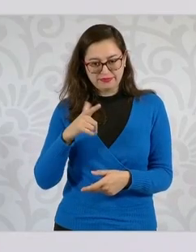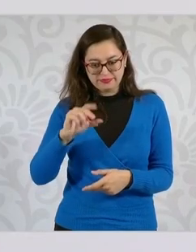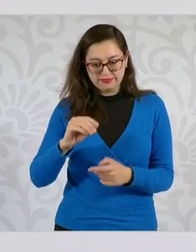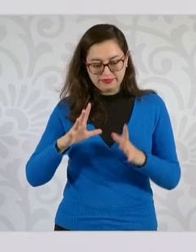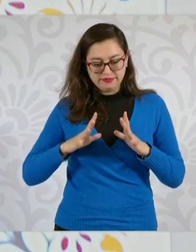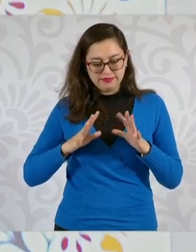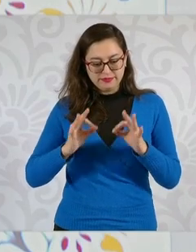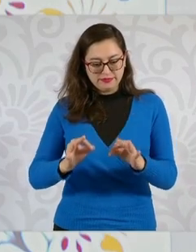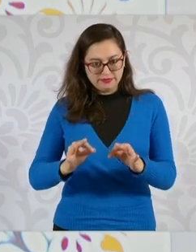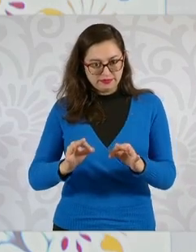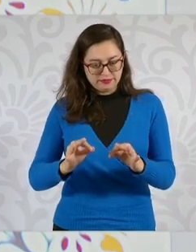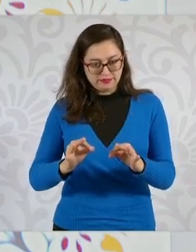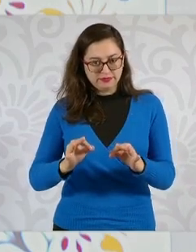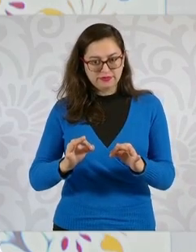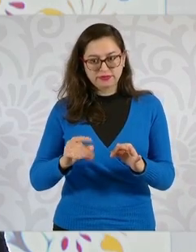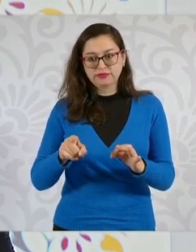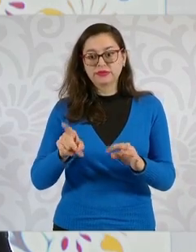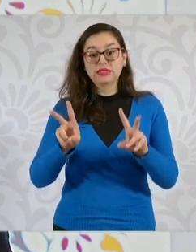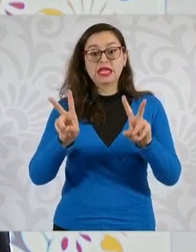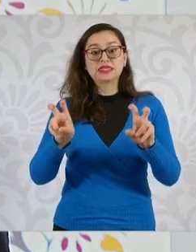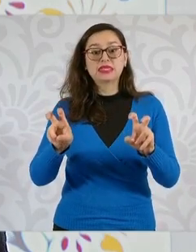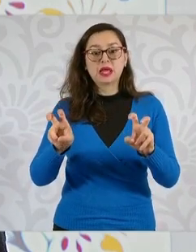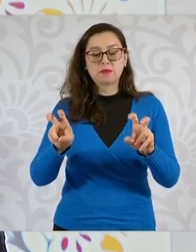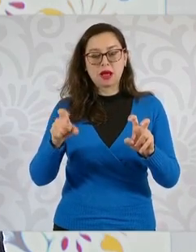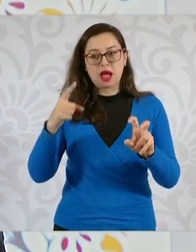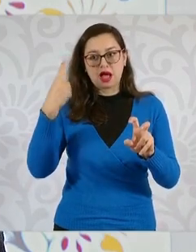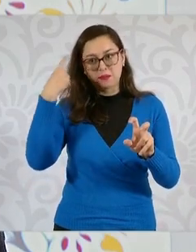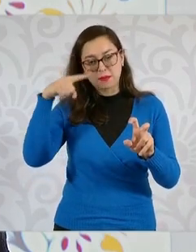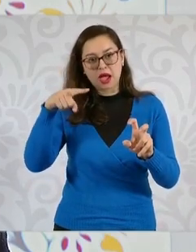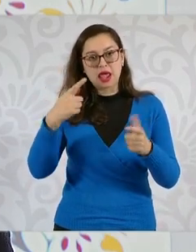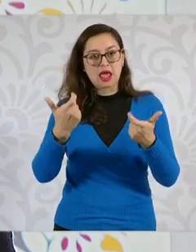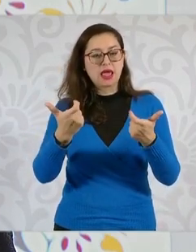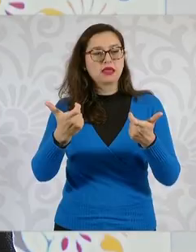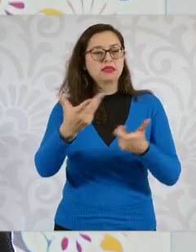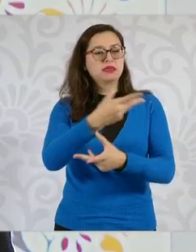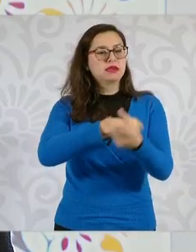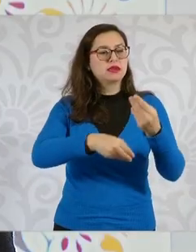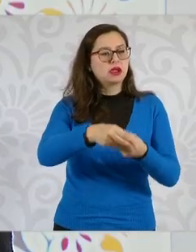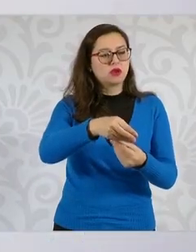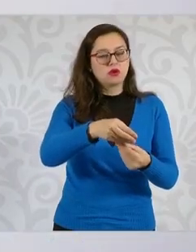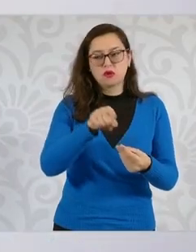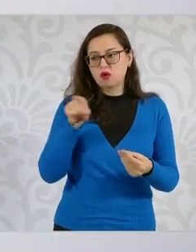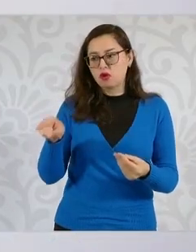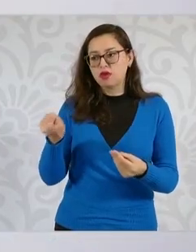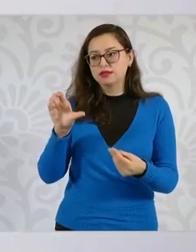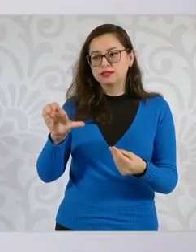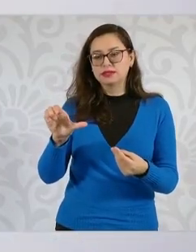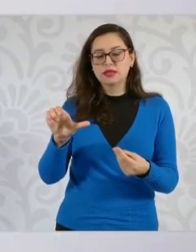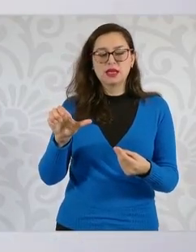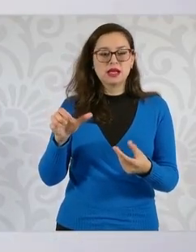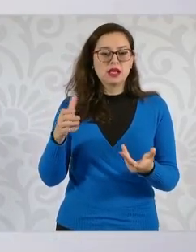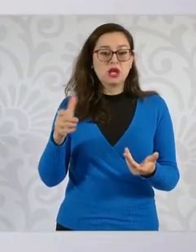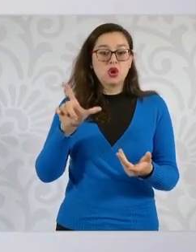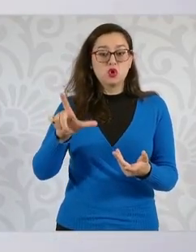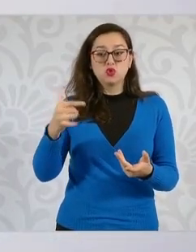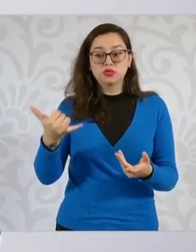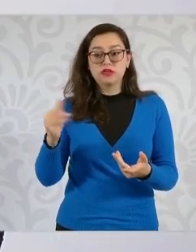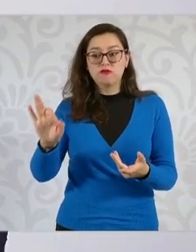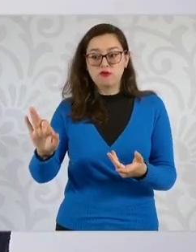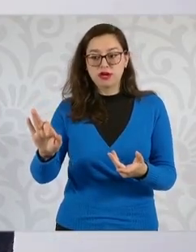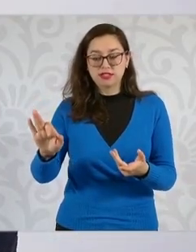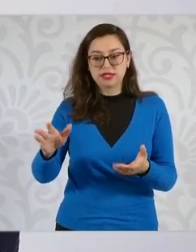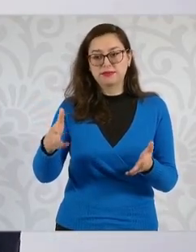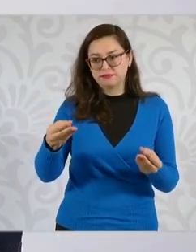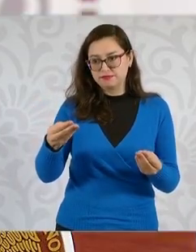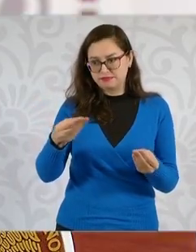por leyes así que viera el tema de la indemnización a las y los trabajadores de esta injusticia que se cometió en el